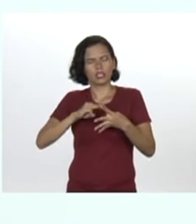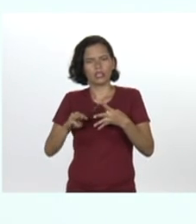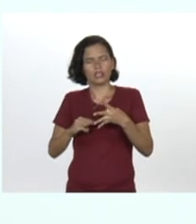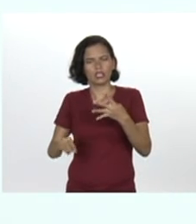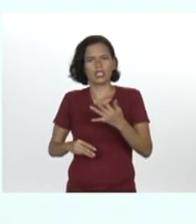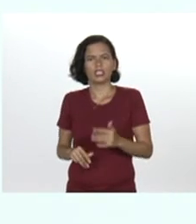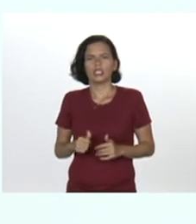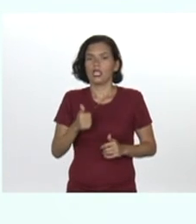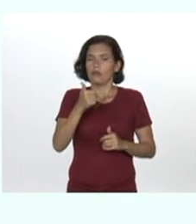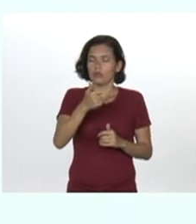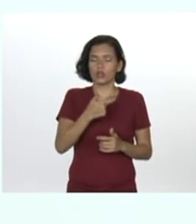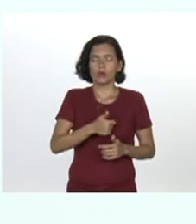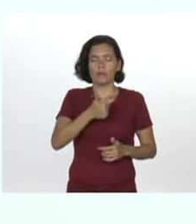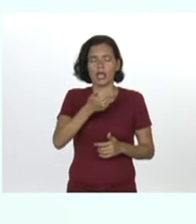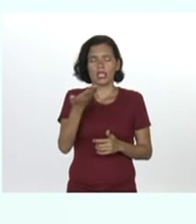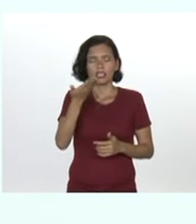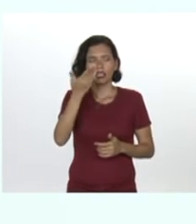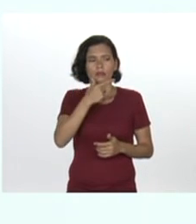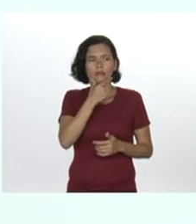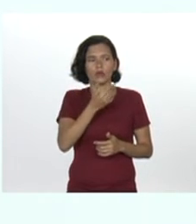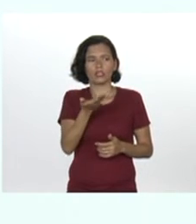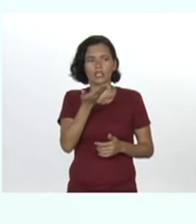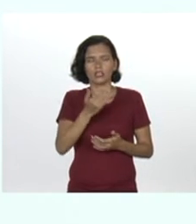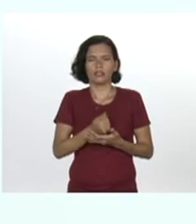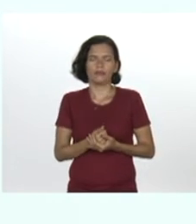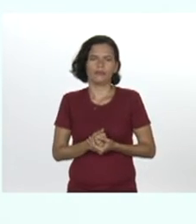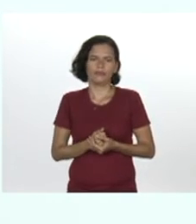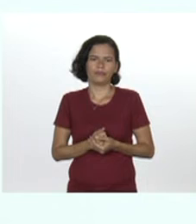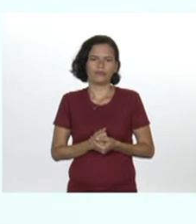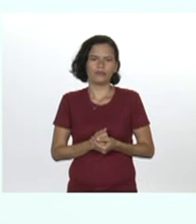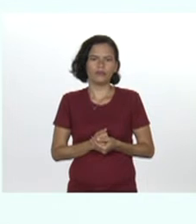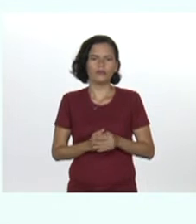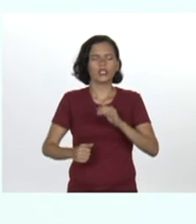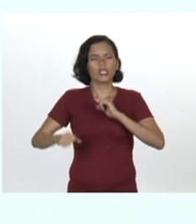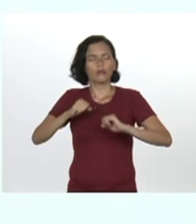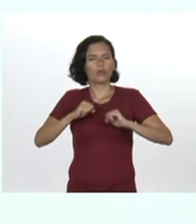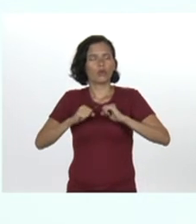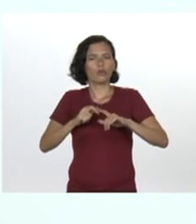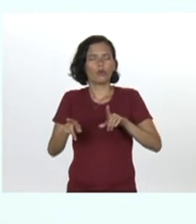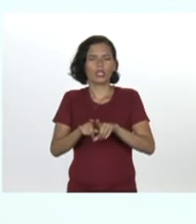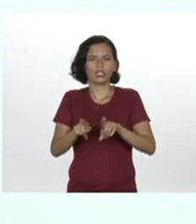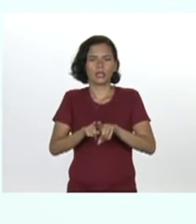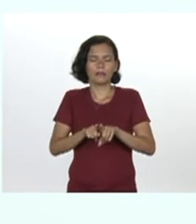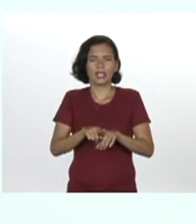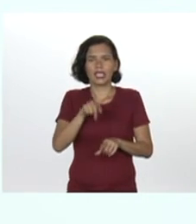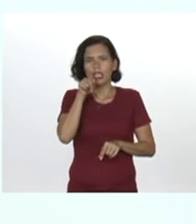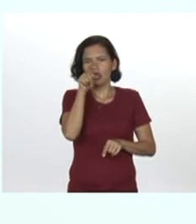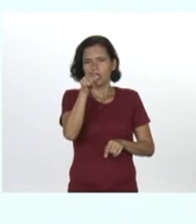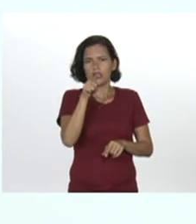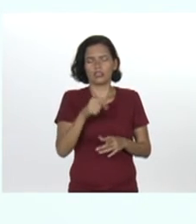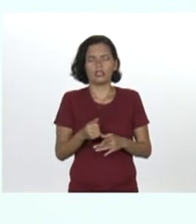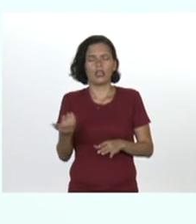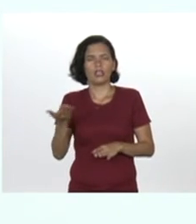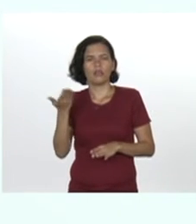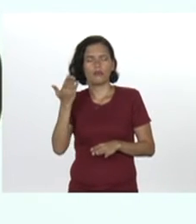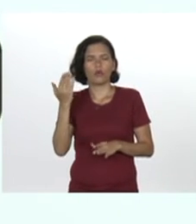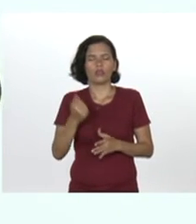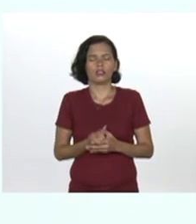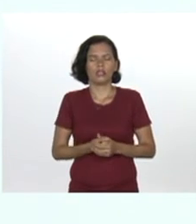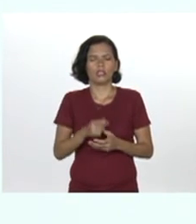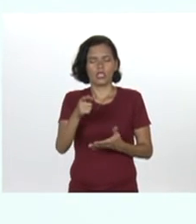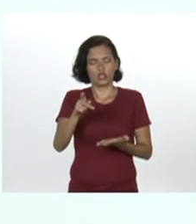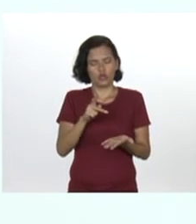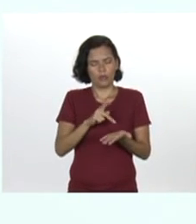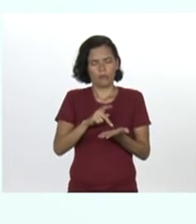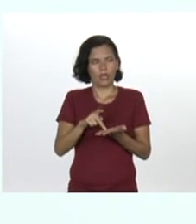ese material sería mucho más significativo todavía. Promover entonces que él sea importante